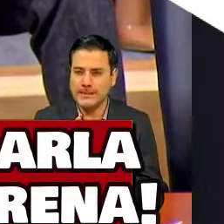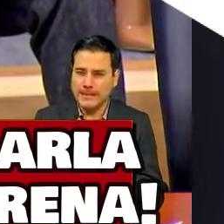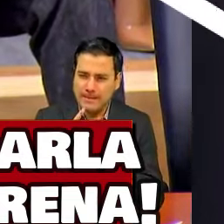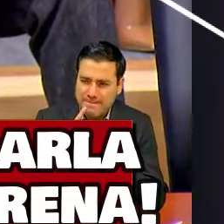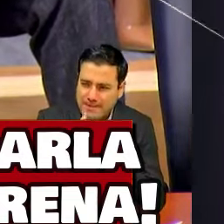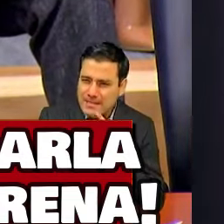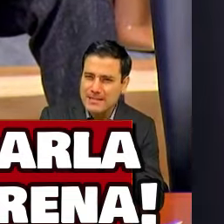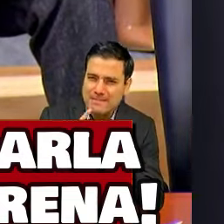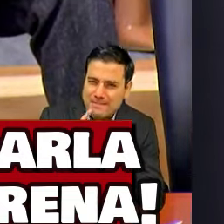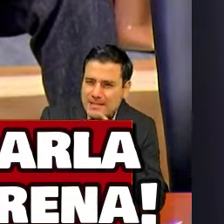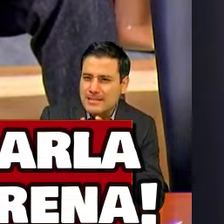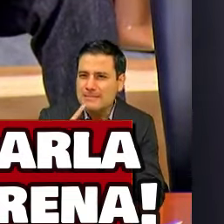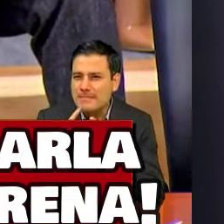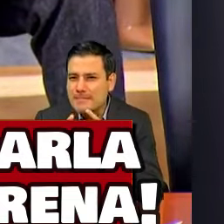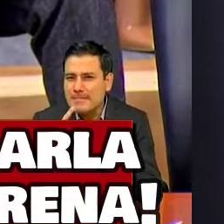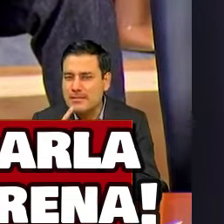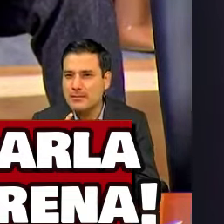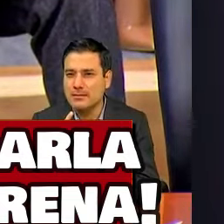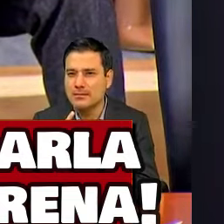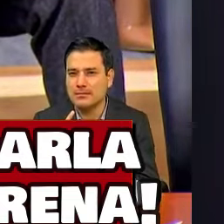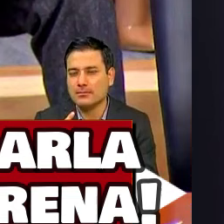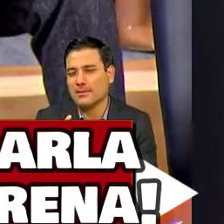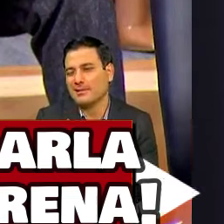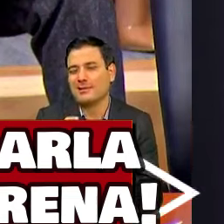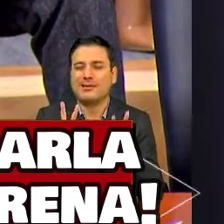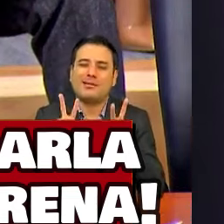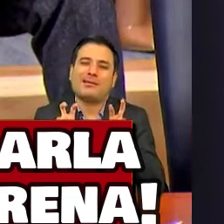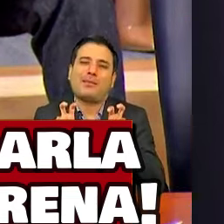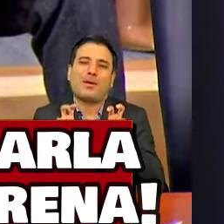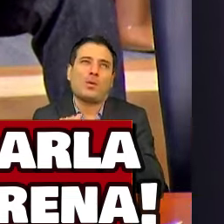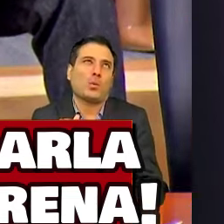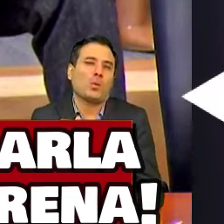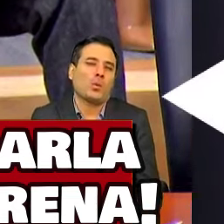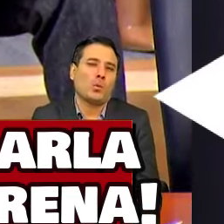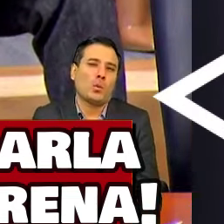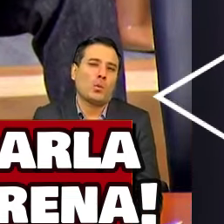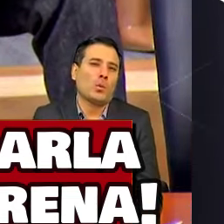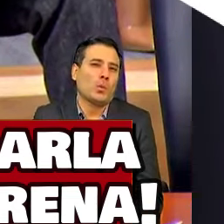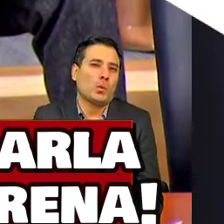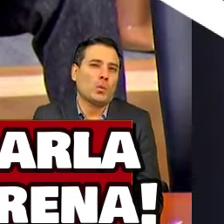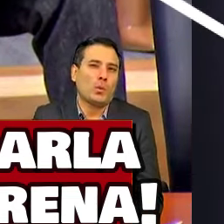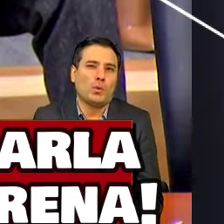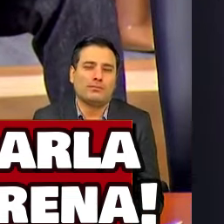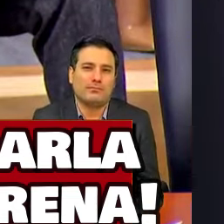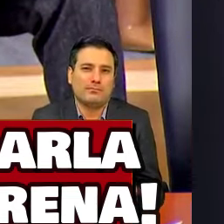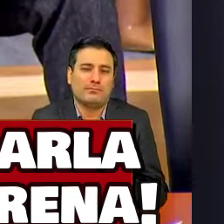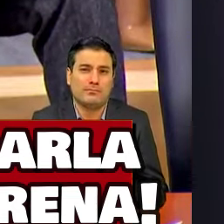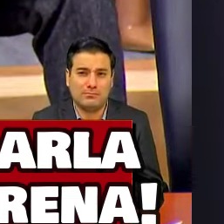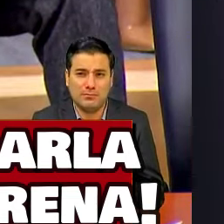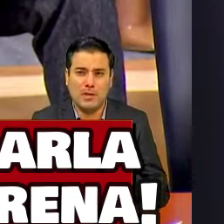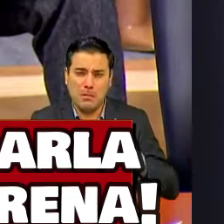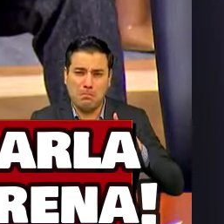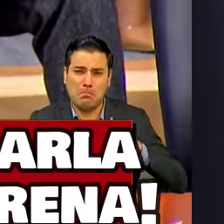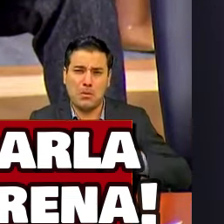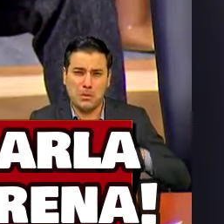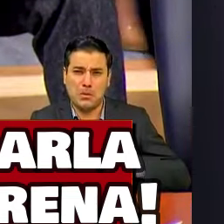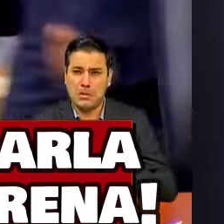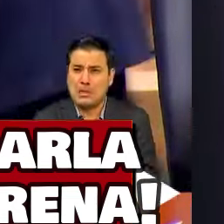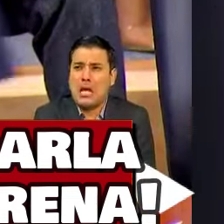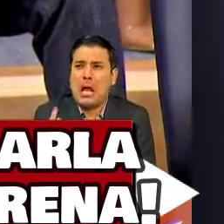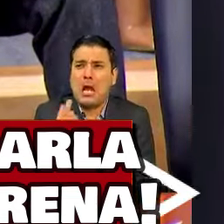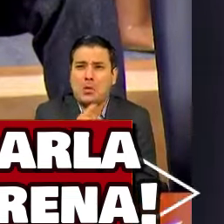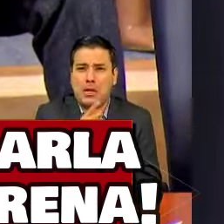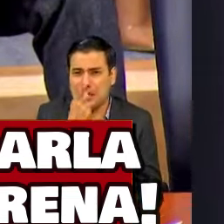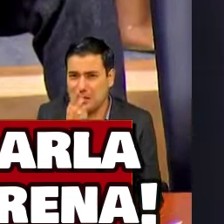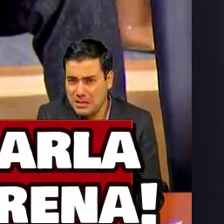y no importa la gravedad de lo que está en juego, y quienes tenemos una visión diferente, en mi caso seguramente porque no